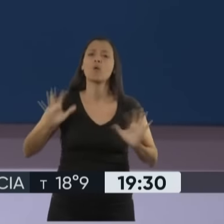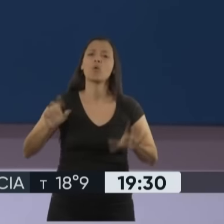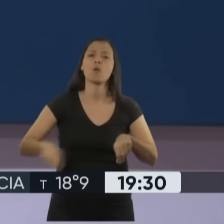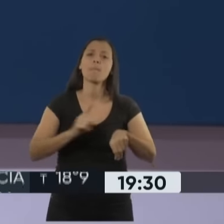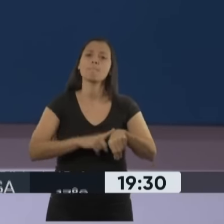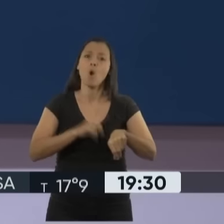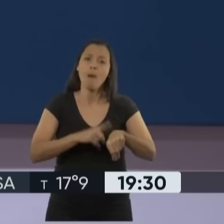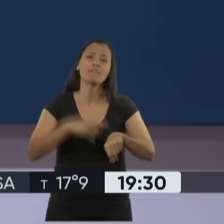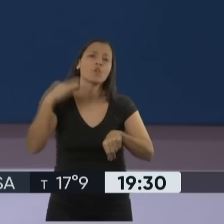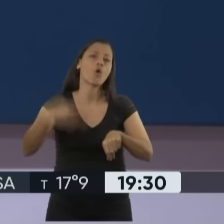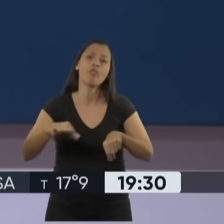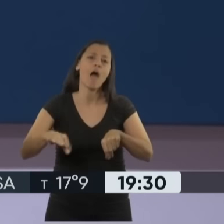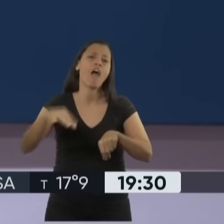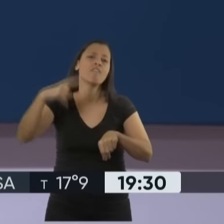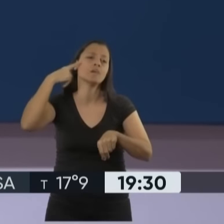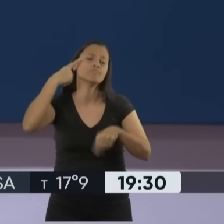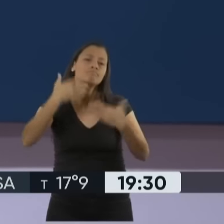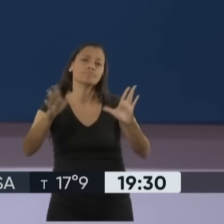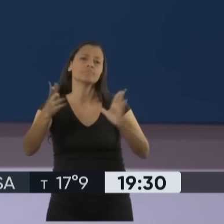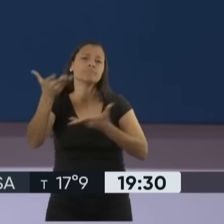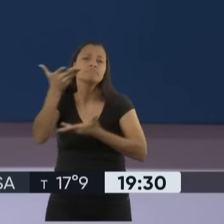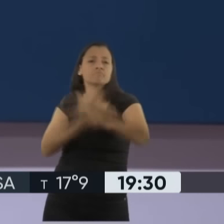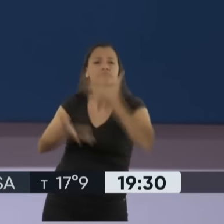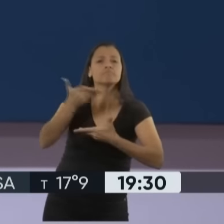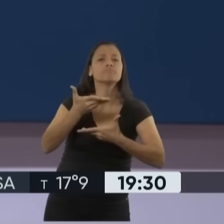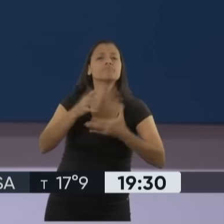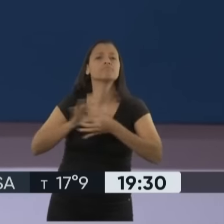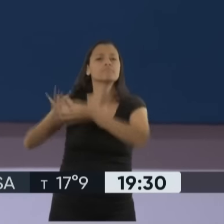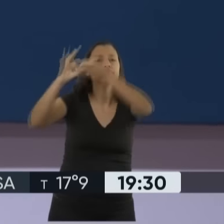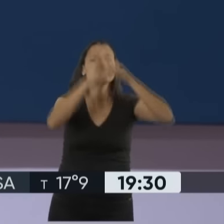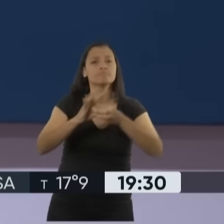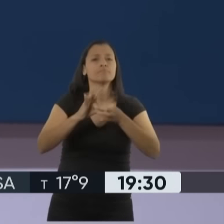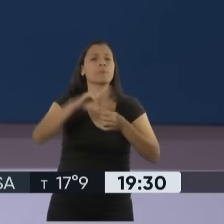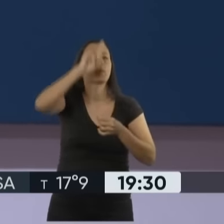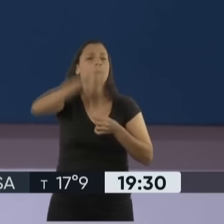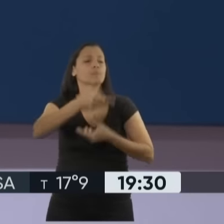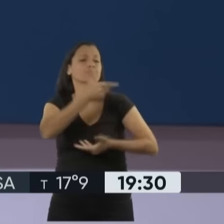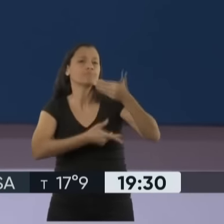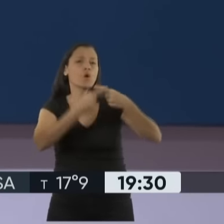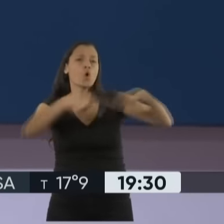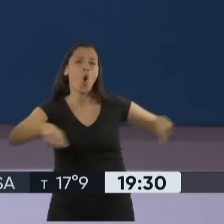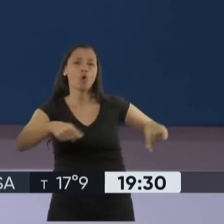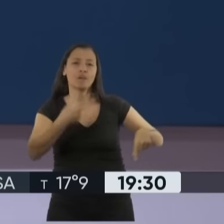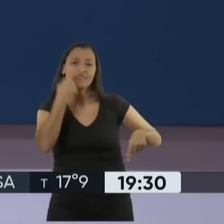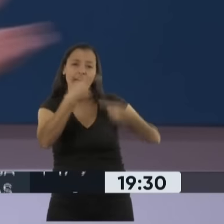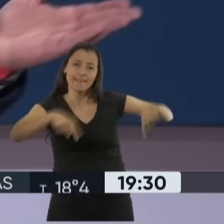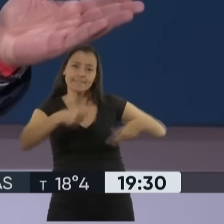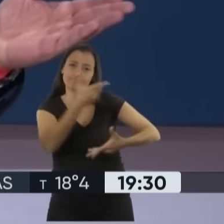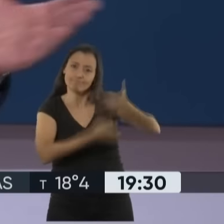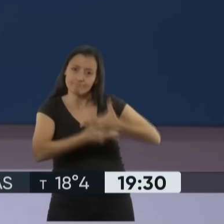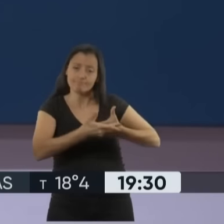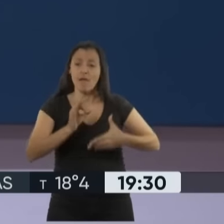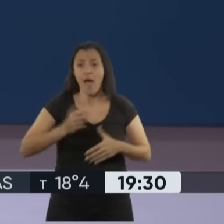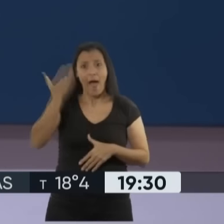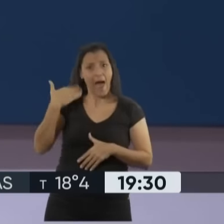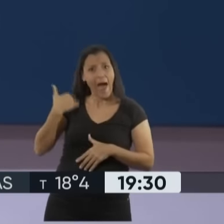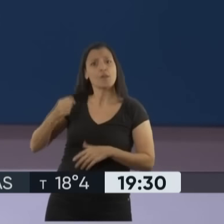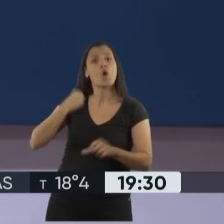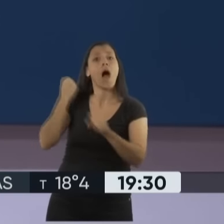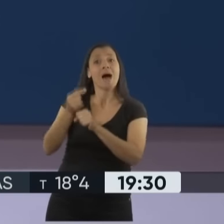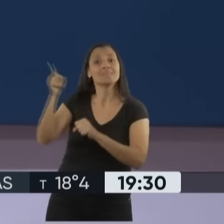de abrirse a de modo fraterno en pos de favorecer intereses comunes los años previos a su